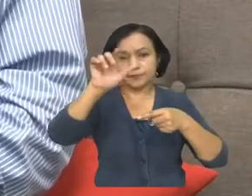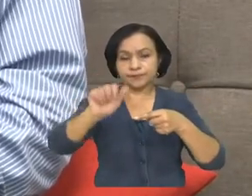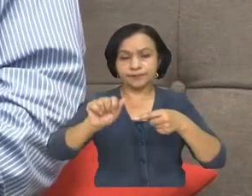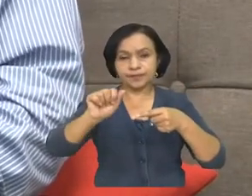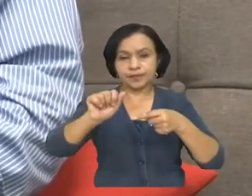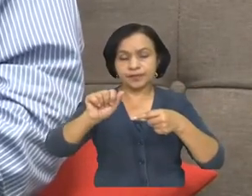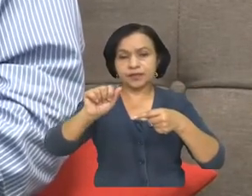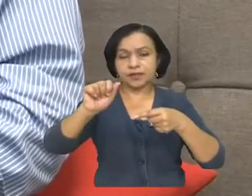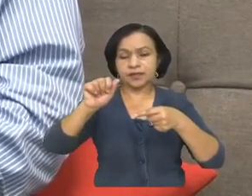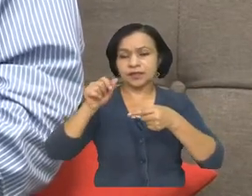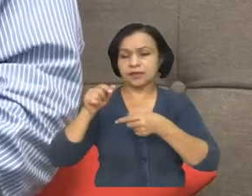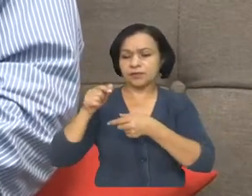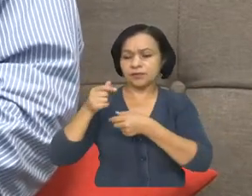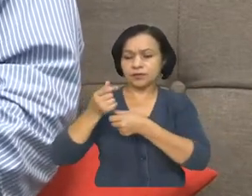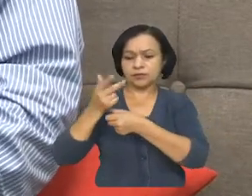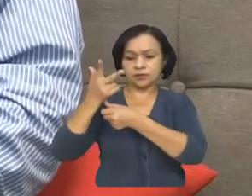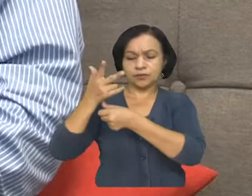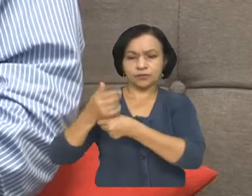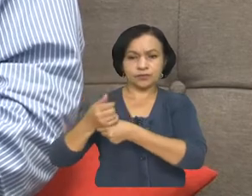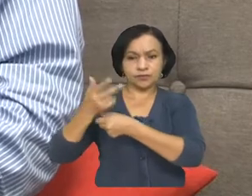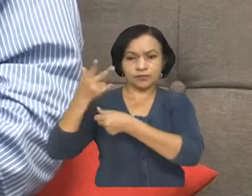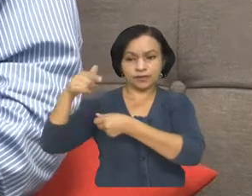Las Américas. Ahí se hizo